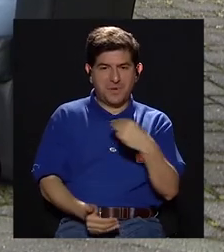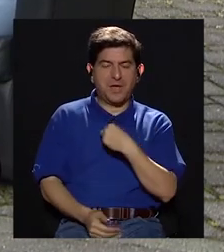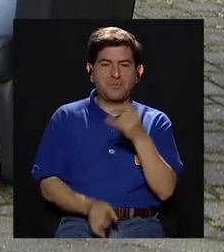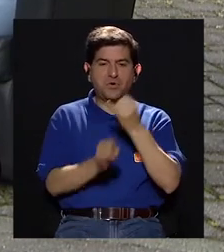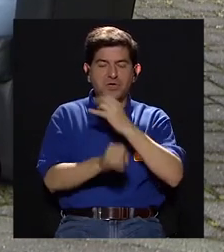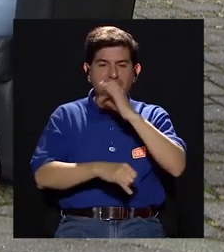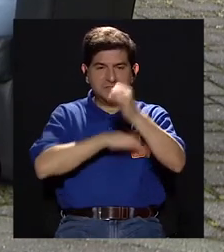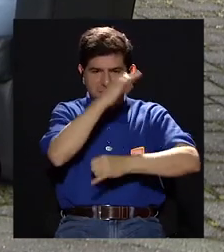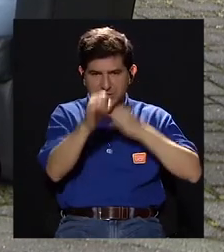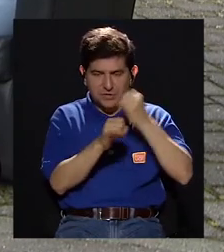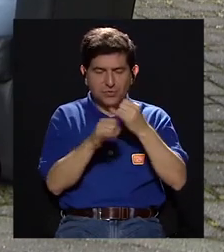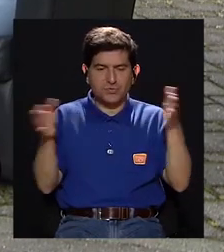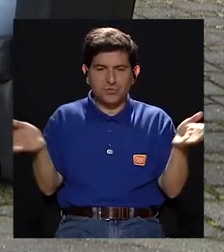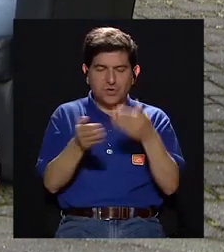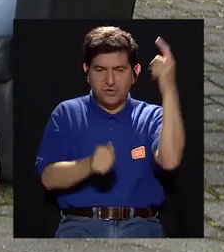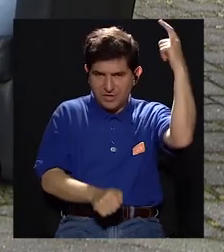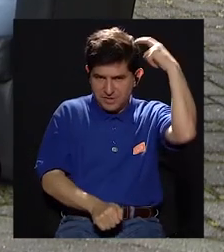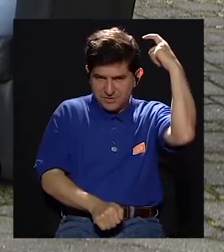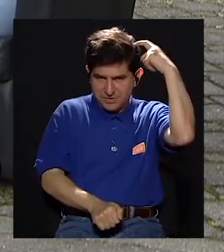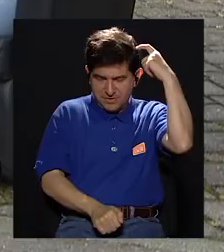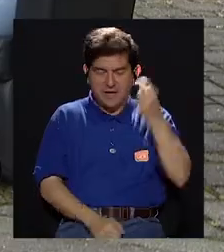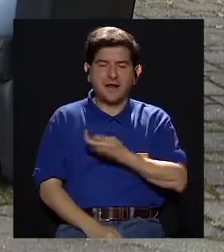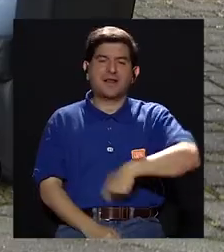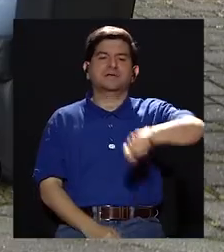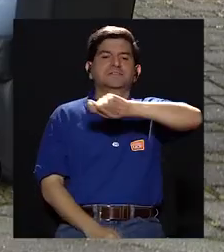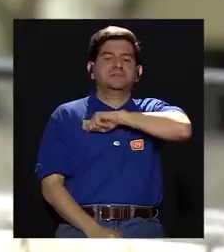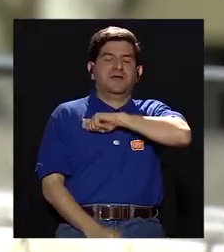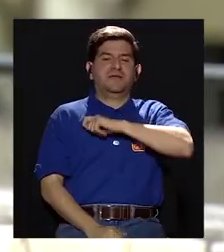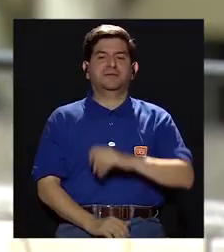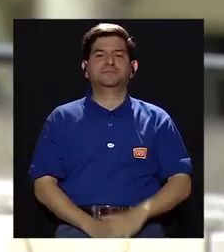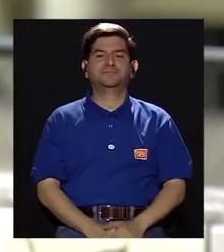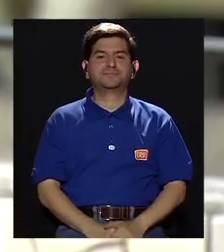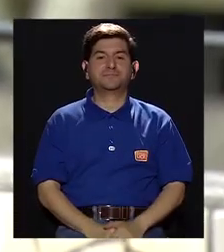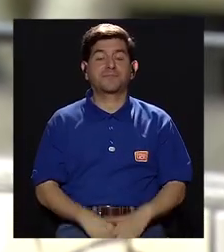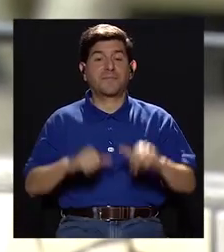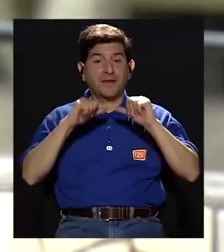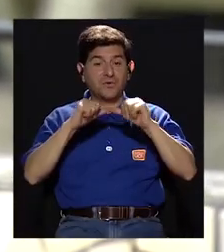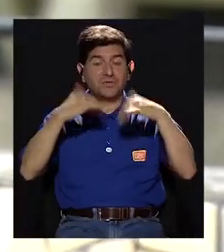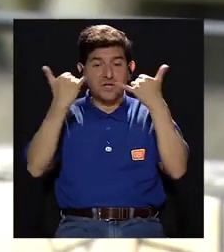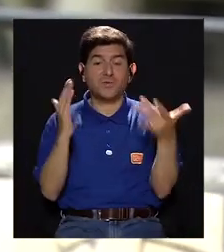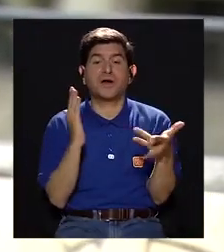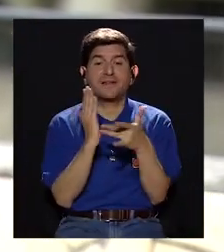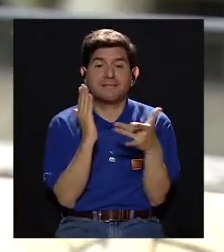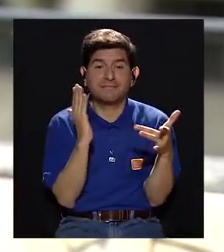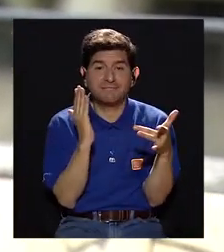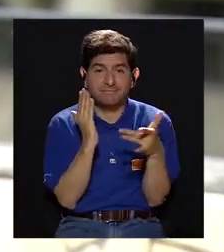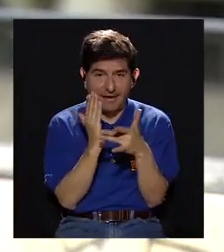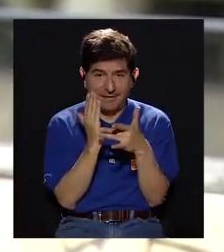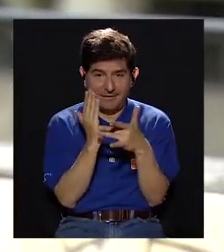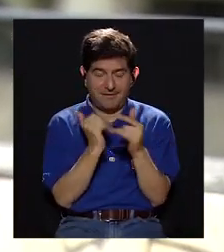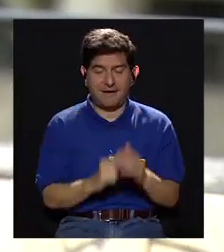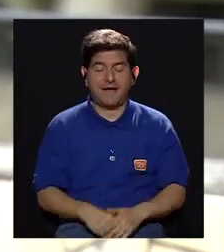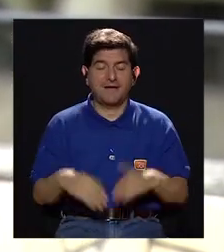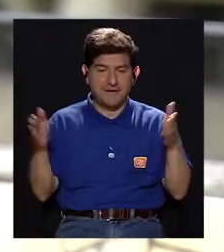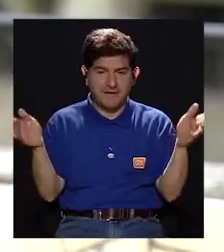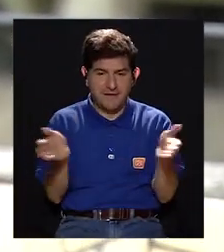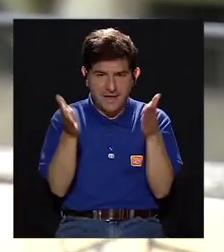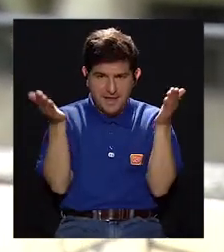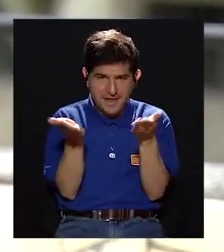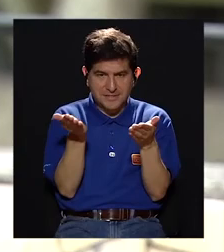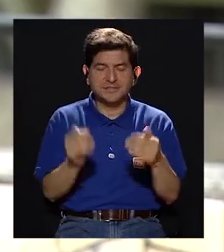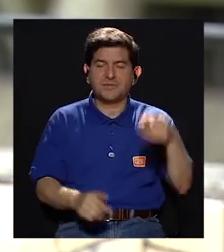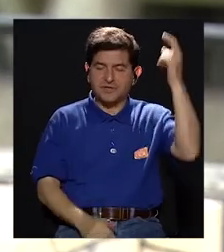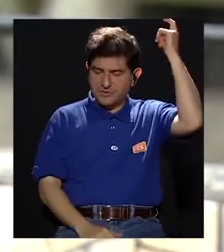del Instituto Internacional de Estimulación Neural en España. Y bueno, retomemos la técnica de